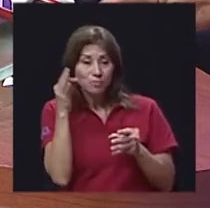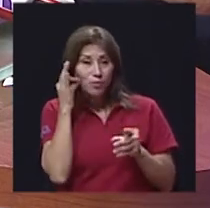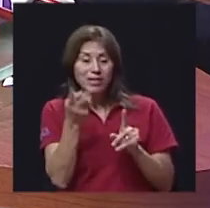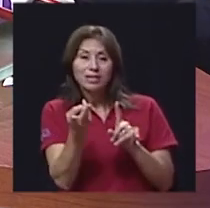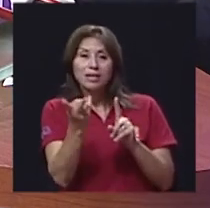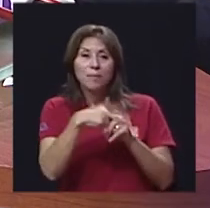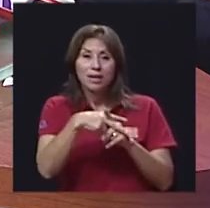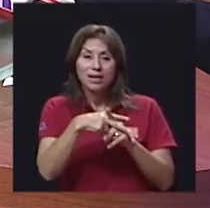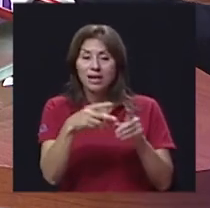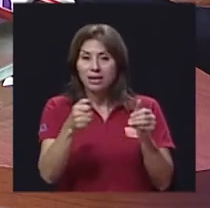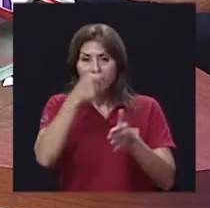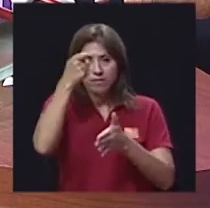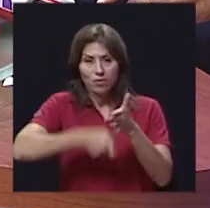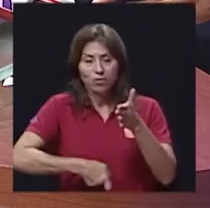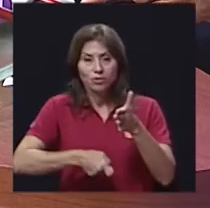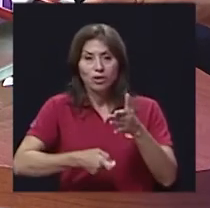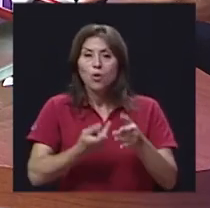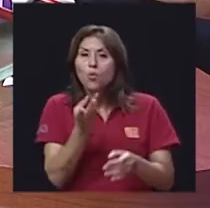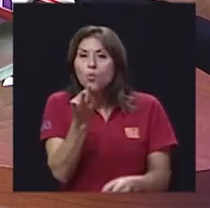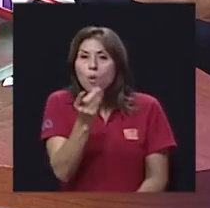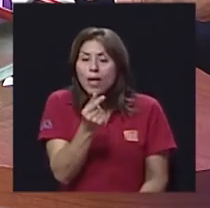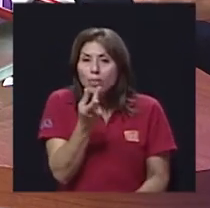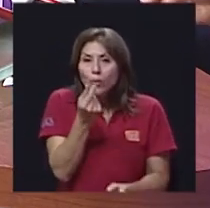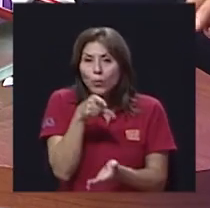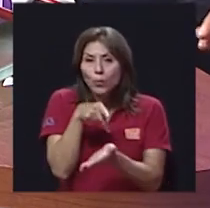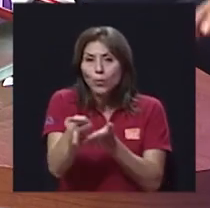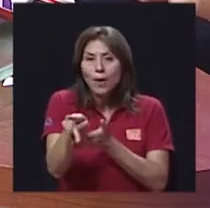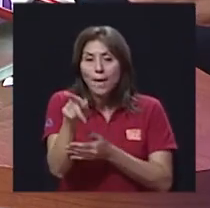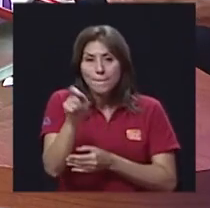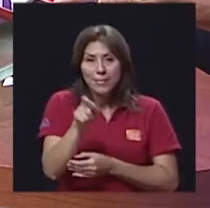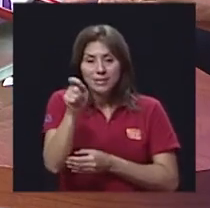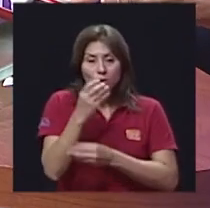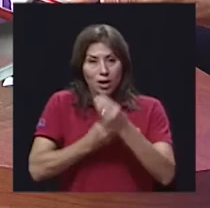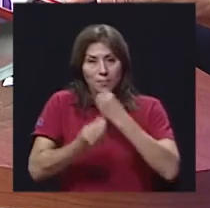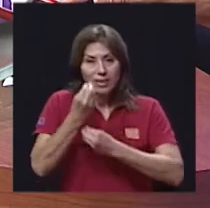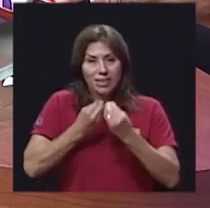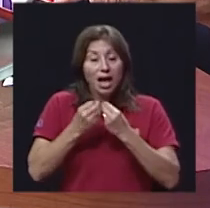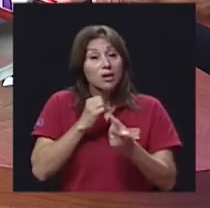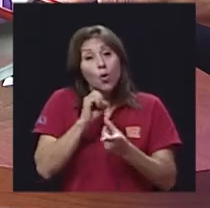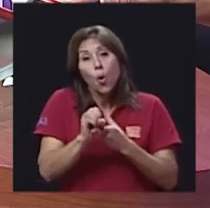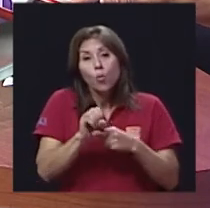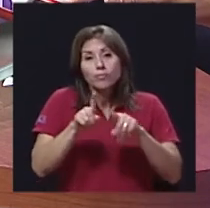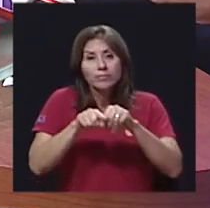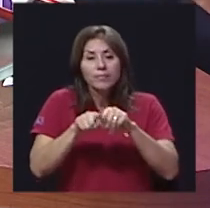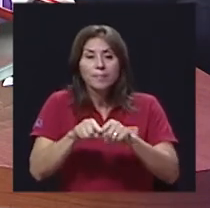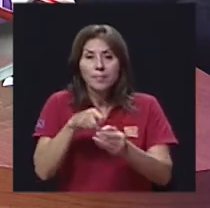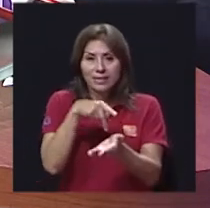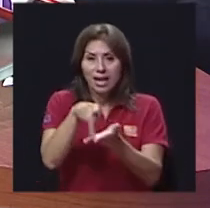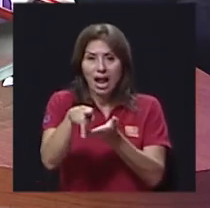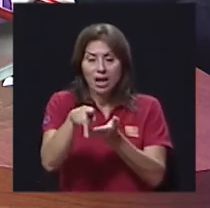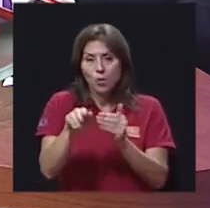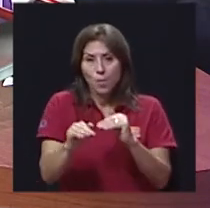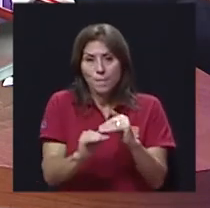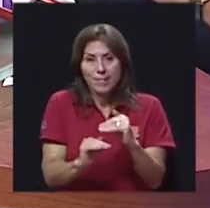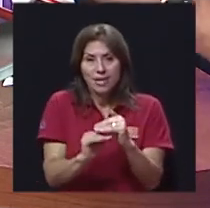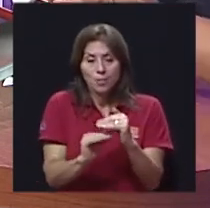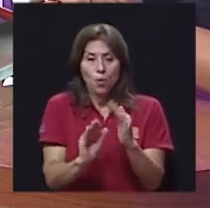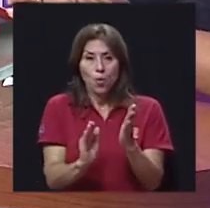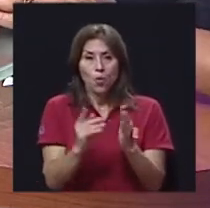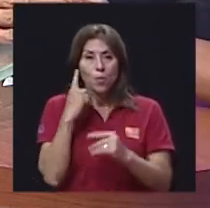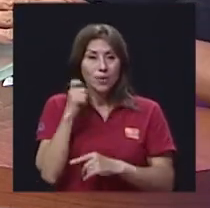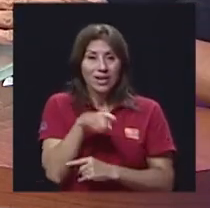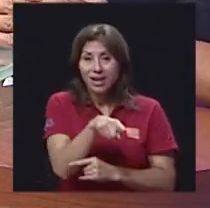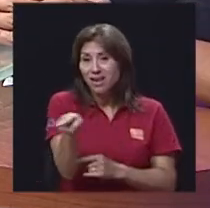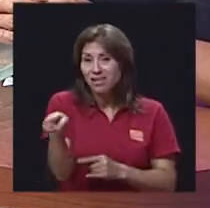alimentaria o el parámetro establecido, ya sea el salario mínimo, cuando normalmente ellas ni siquiera están preparadas para, sí,